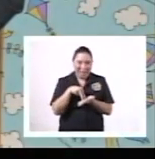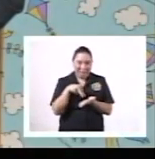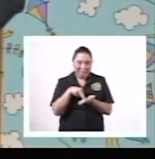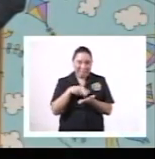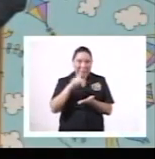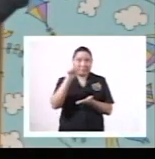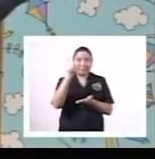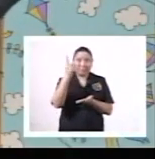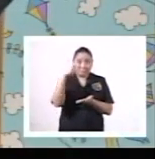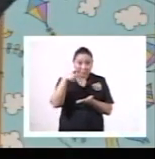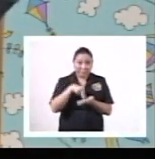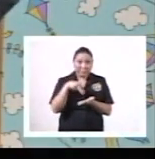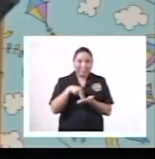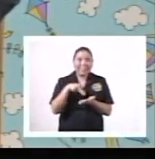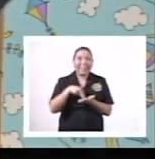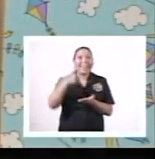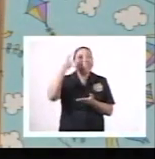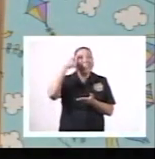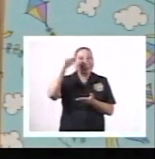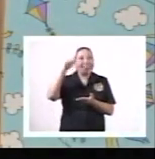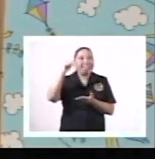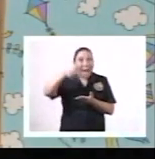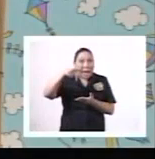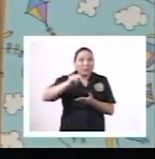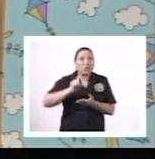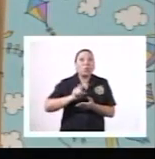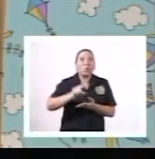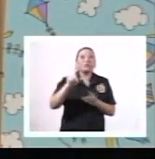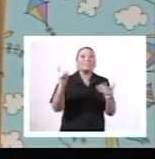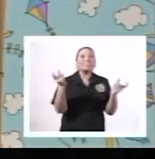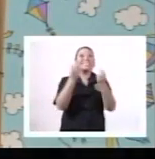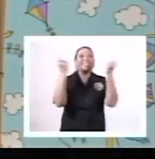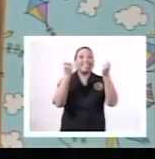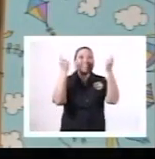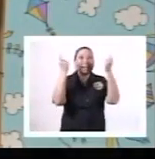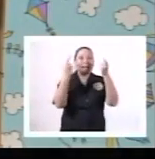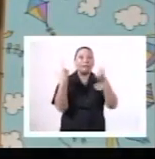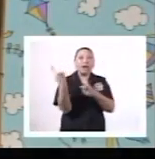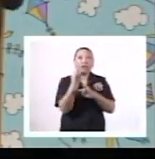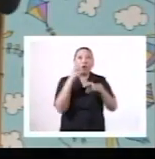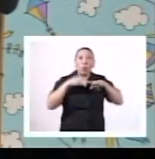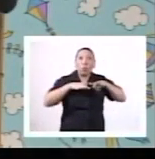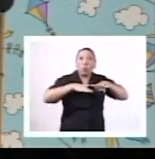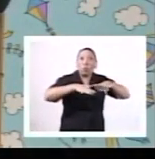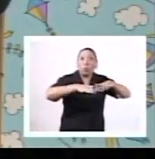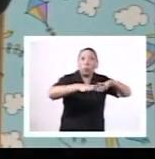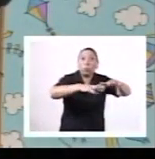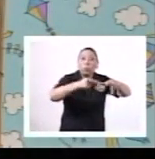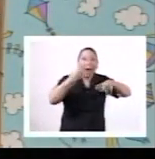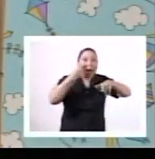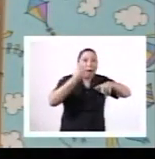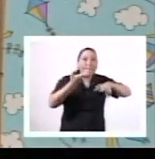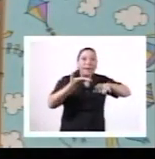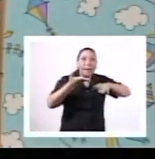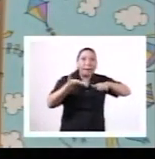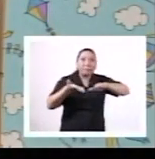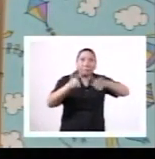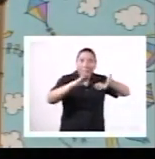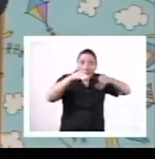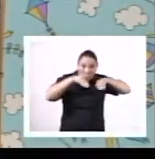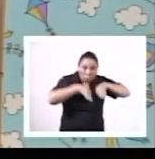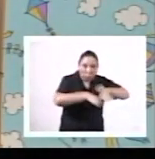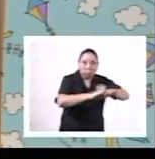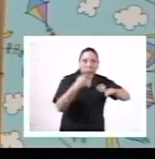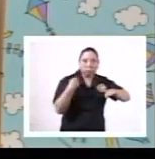noviembre es el Día de Todos los Santos, cuando todos los habitantes de los lugares de todos los pueblos van al cementerio